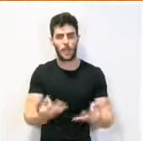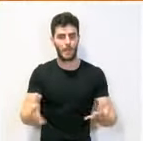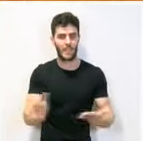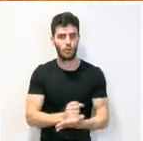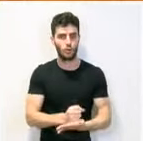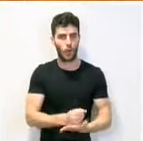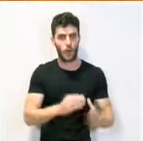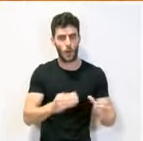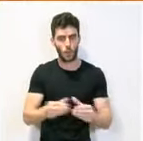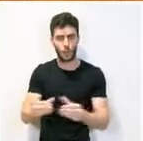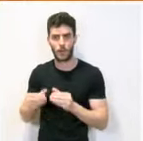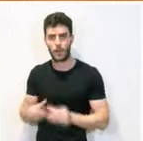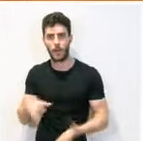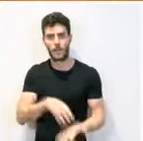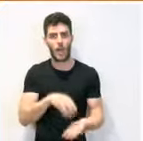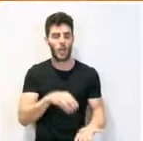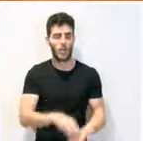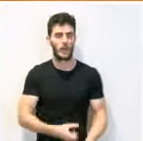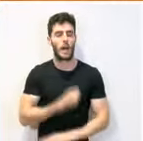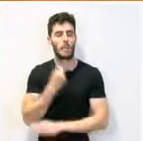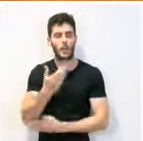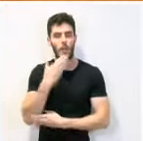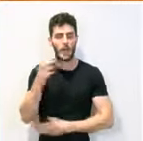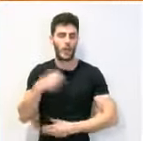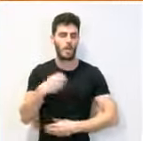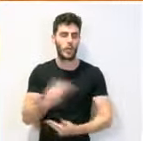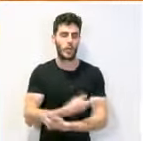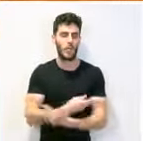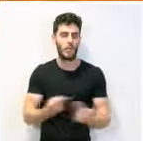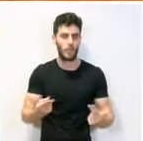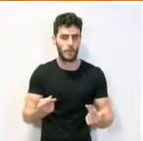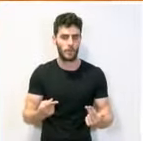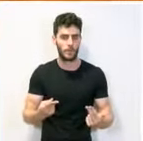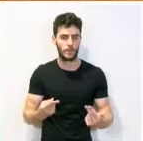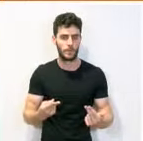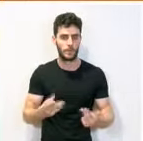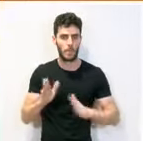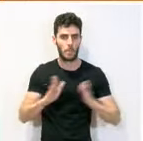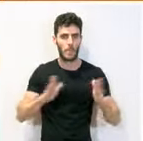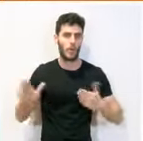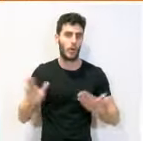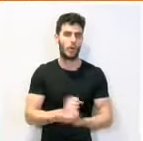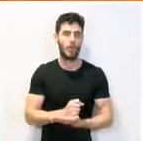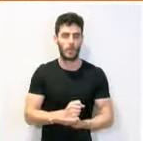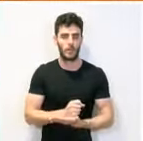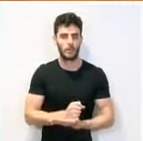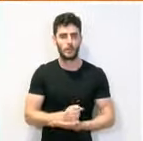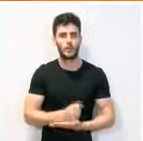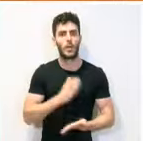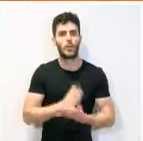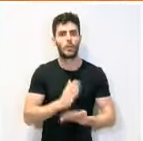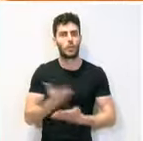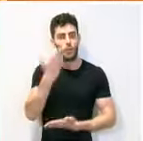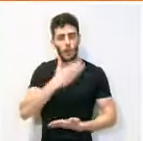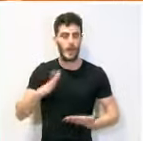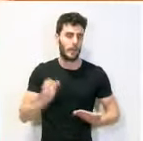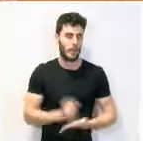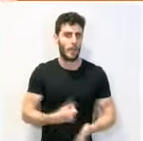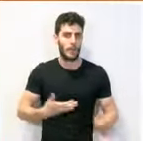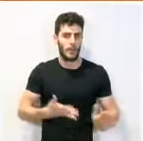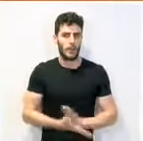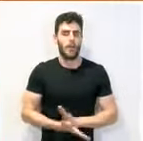de las unidades de los centros sostenidos con fondos públicos durante todo el periodo de todo el curso escolar. Que las plazas